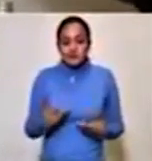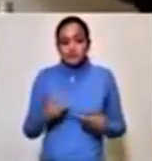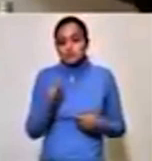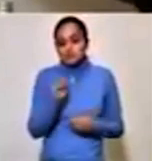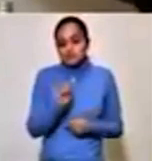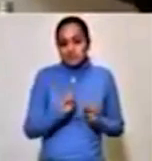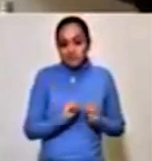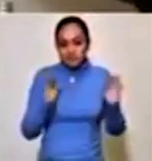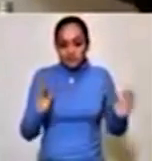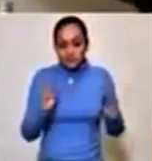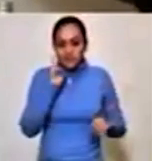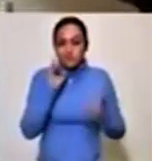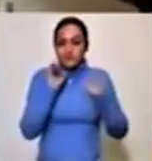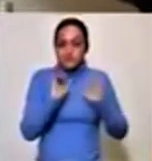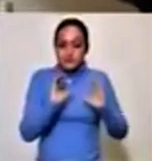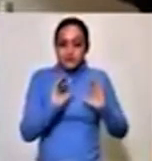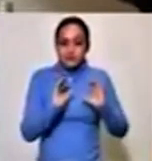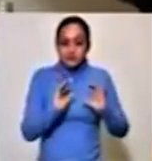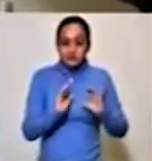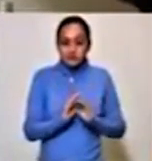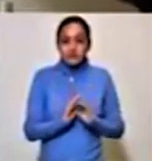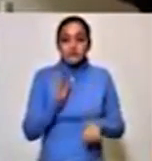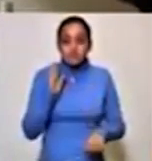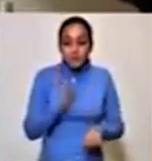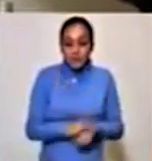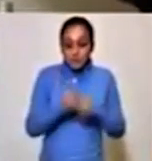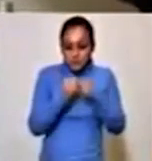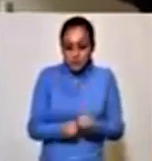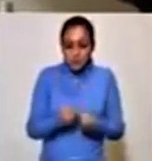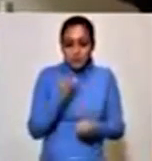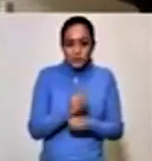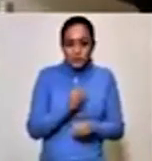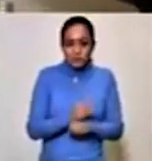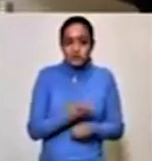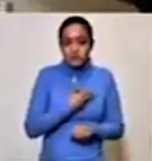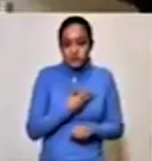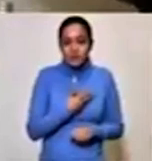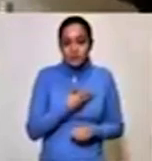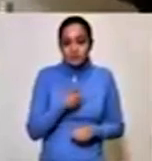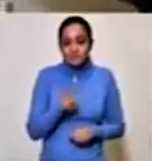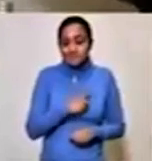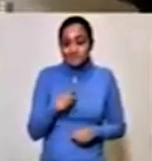una prevención más estricta para este caso en estos momentos.